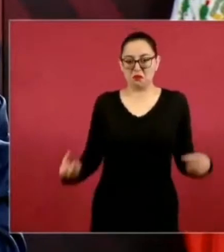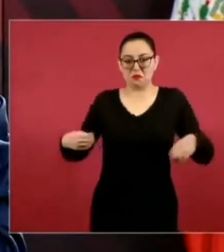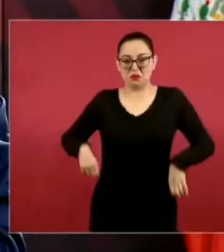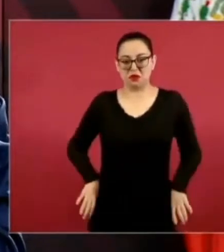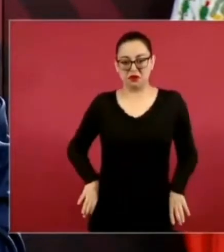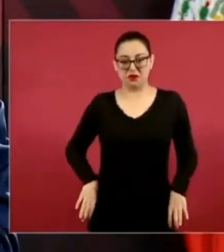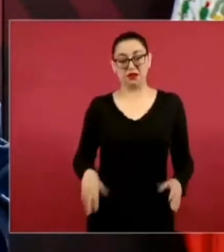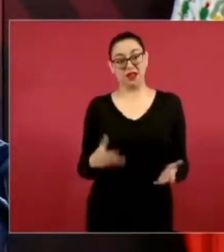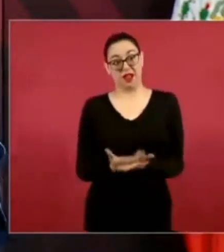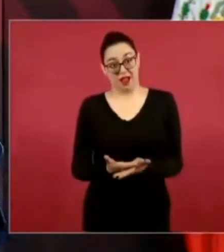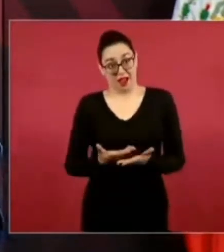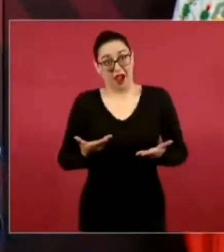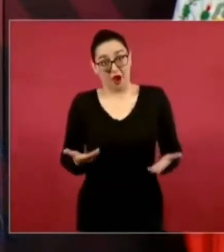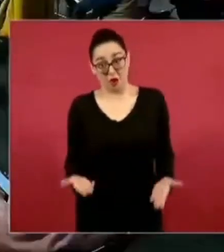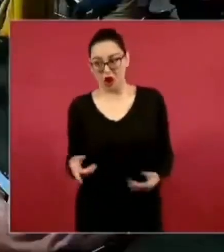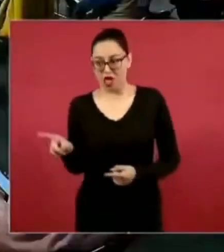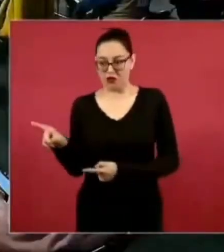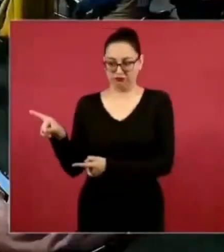Entonces,